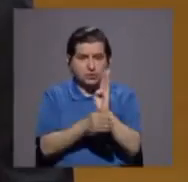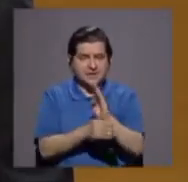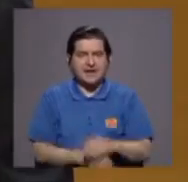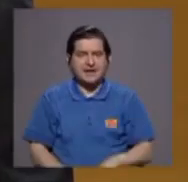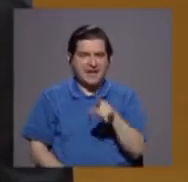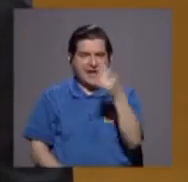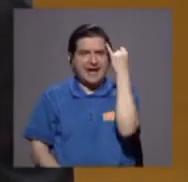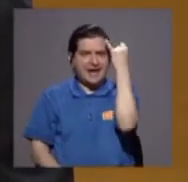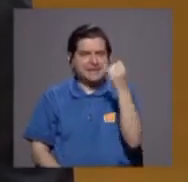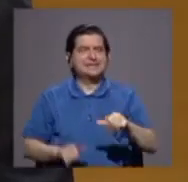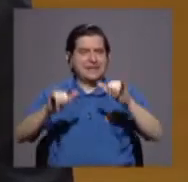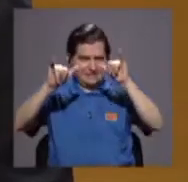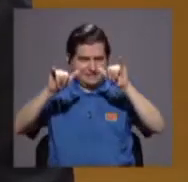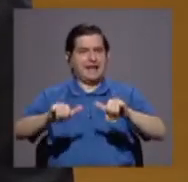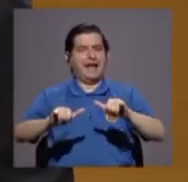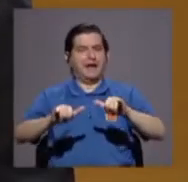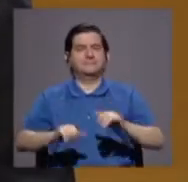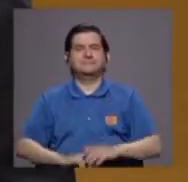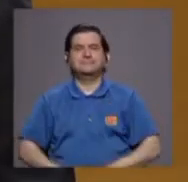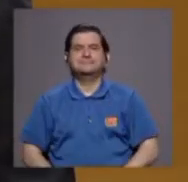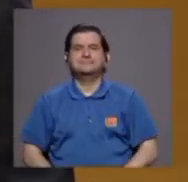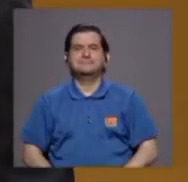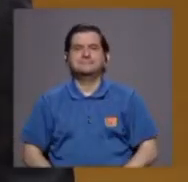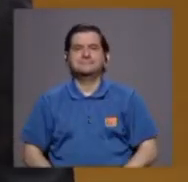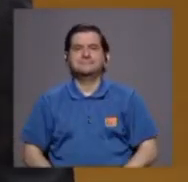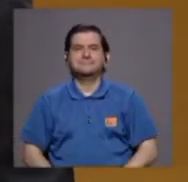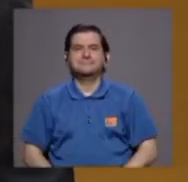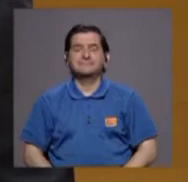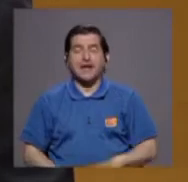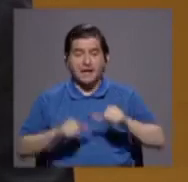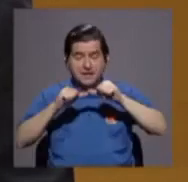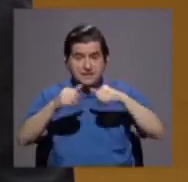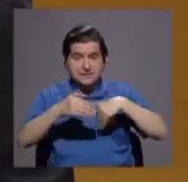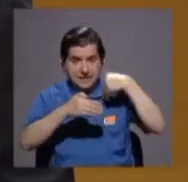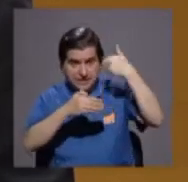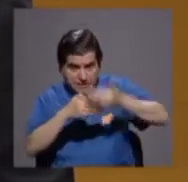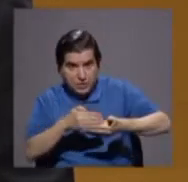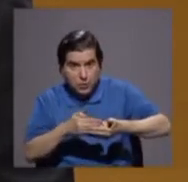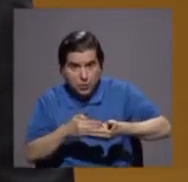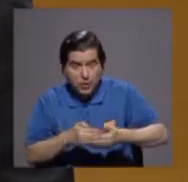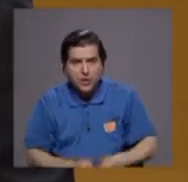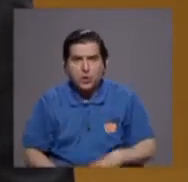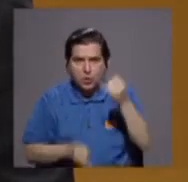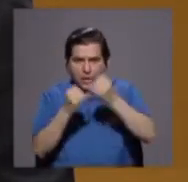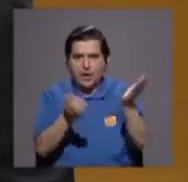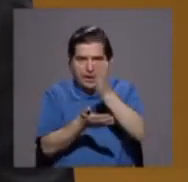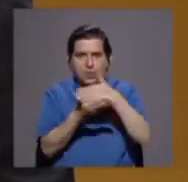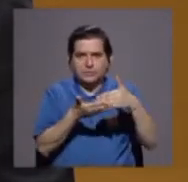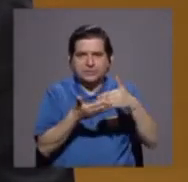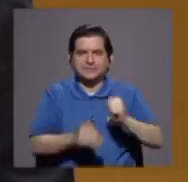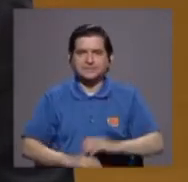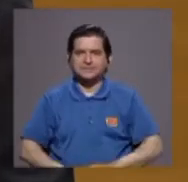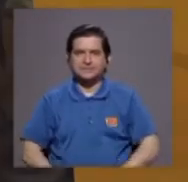Quedémonos en ese punto, Rodrigo, y regresamos para el último